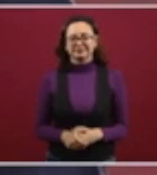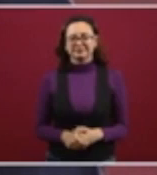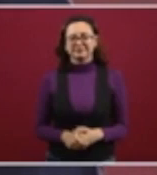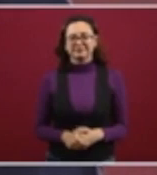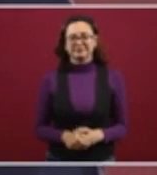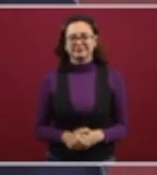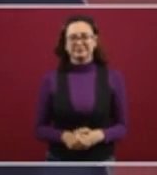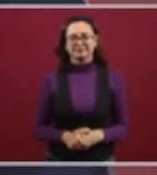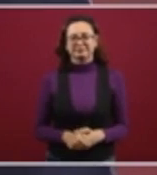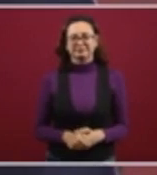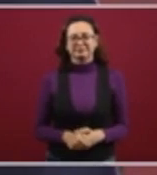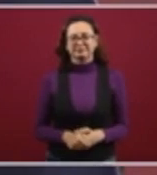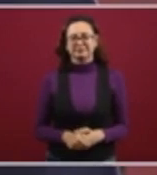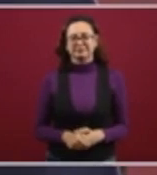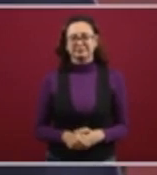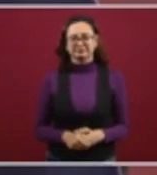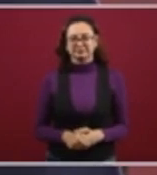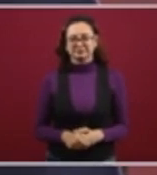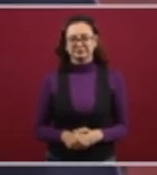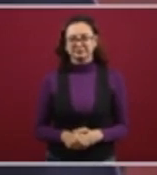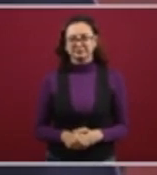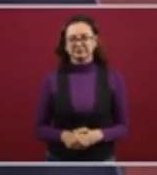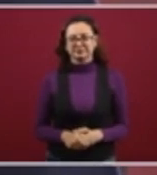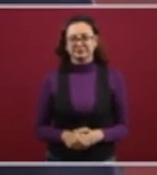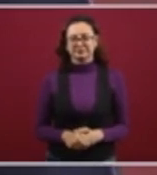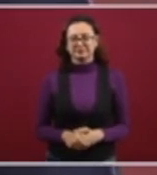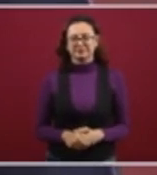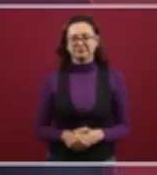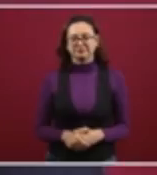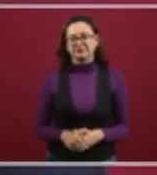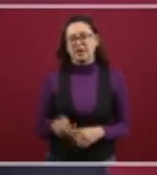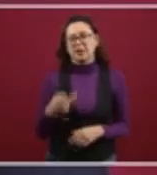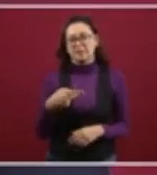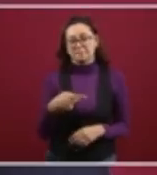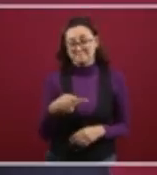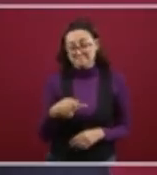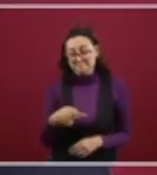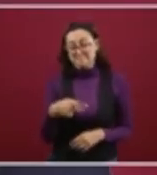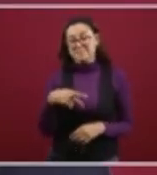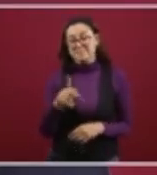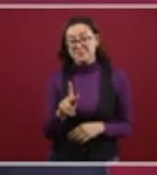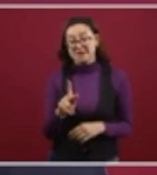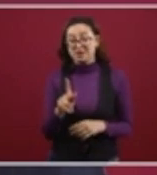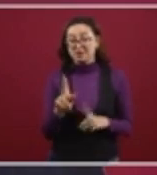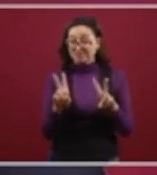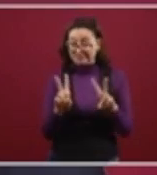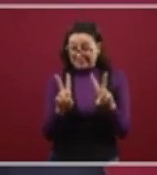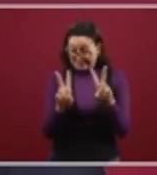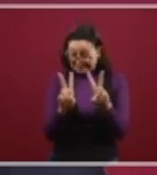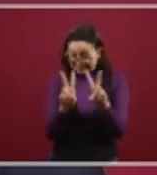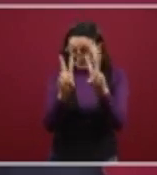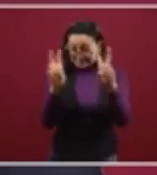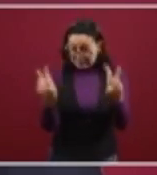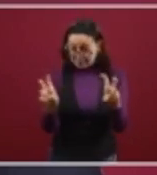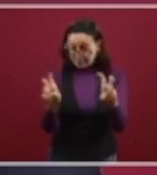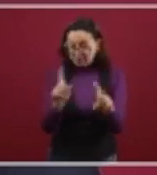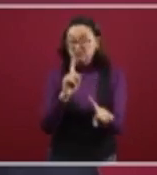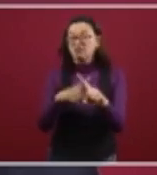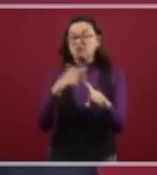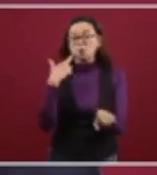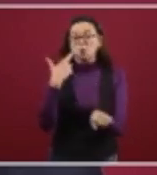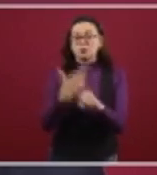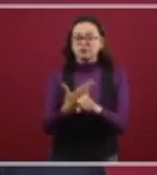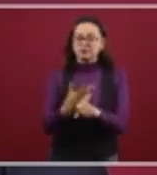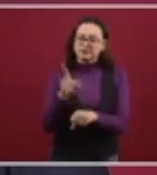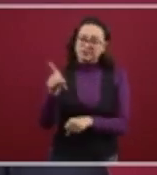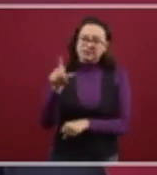Pero estas cosas, estos asuntos, los trata el secretario de Relaciones